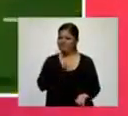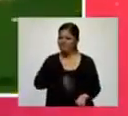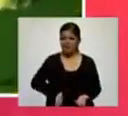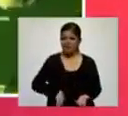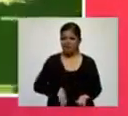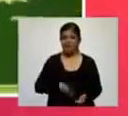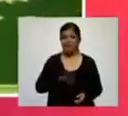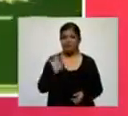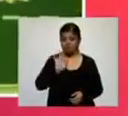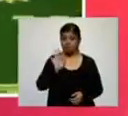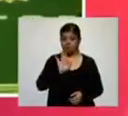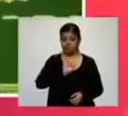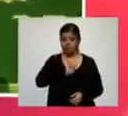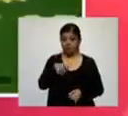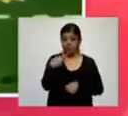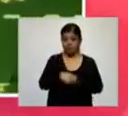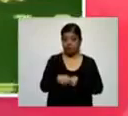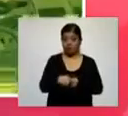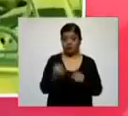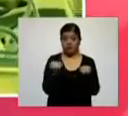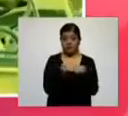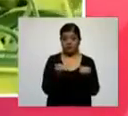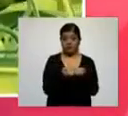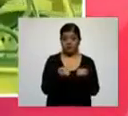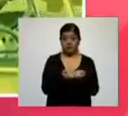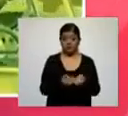es muy peligroso.